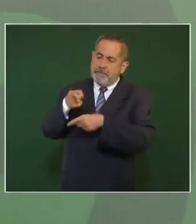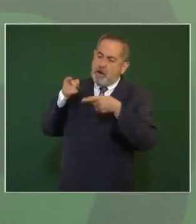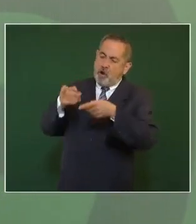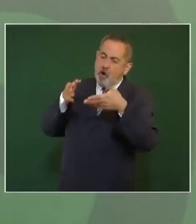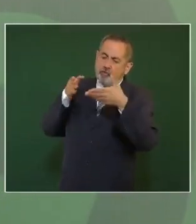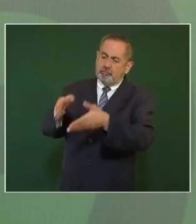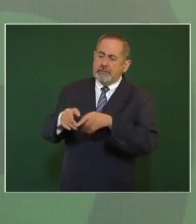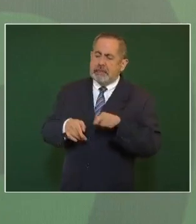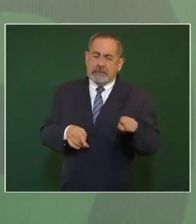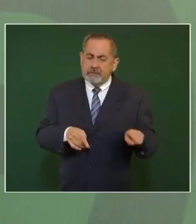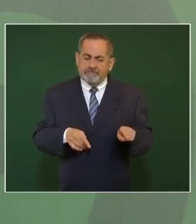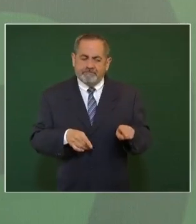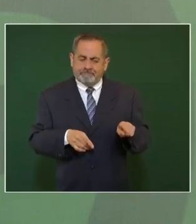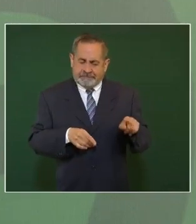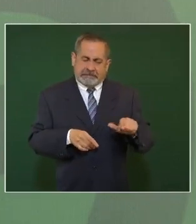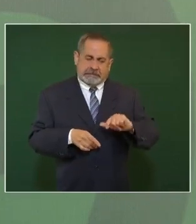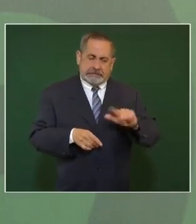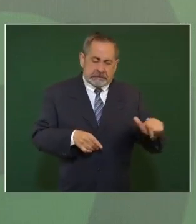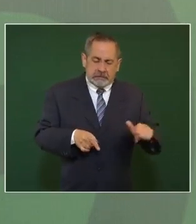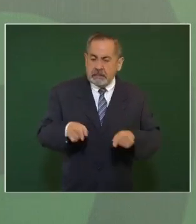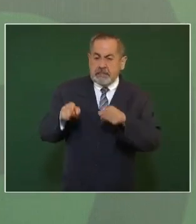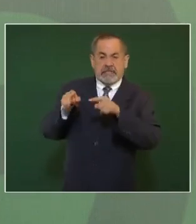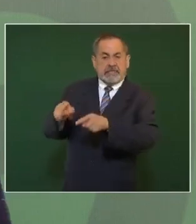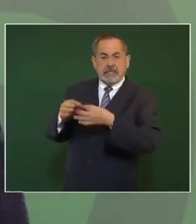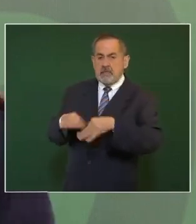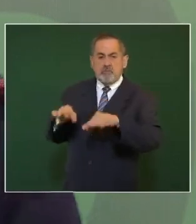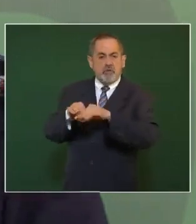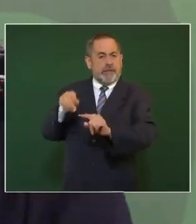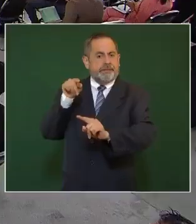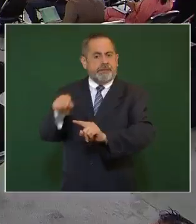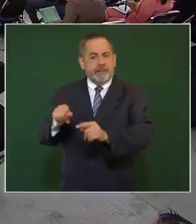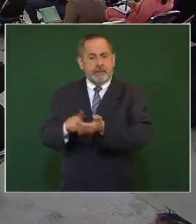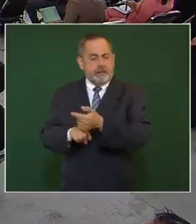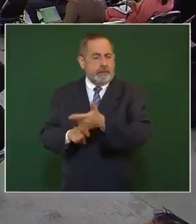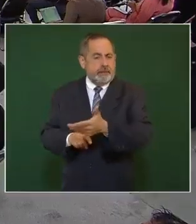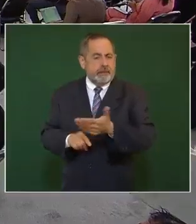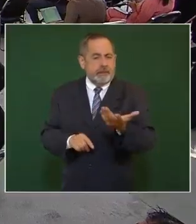hay muchísimas necesidades, pero a ver,